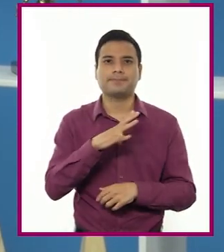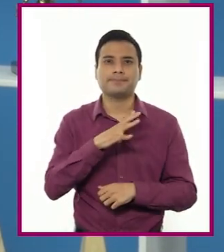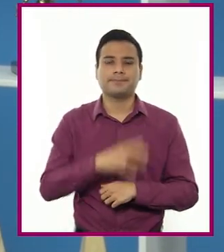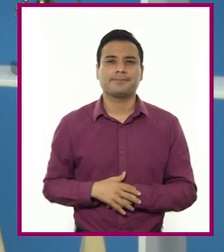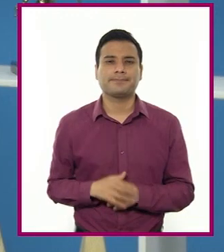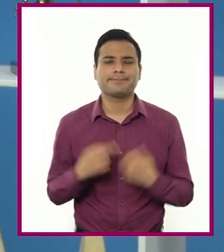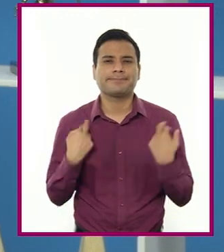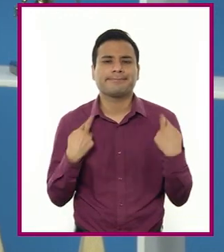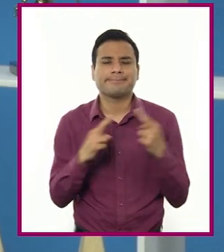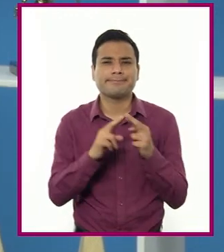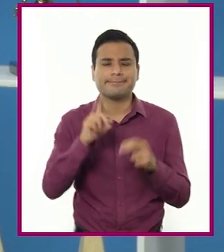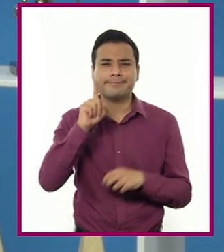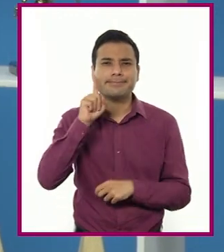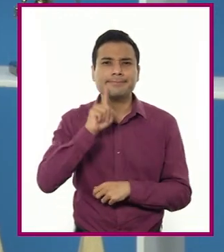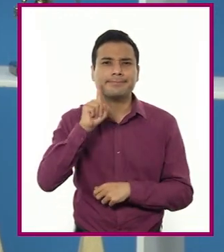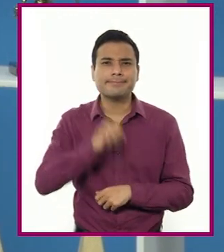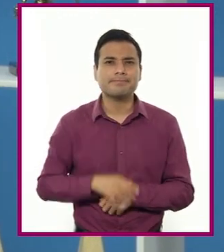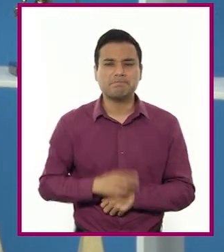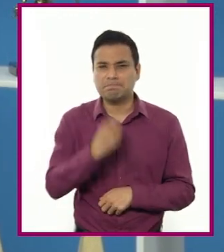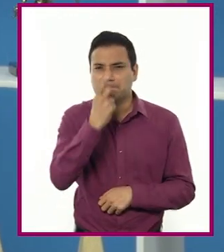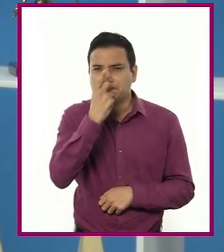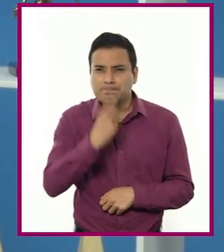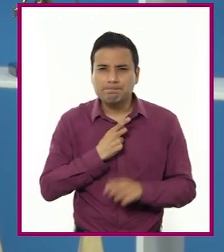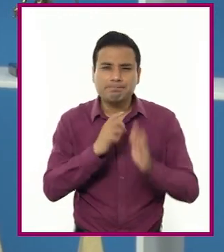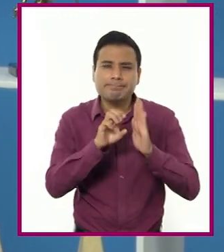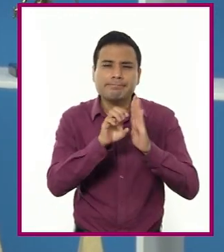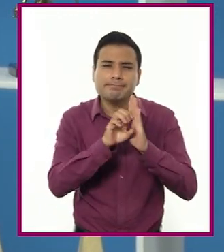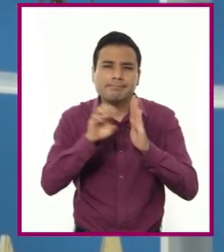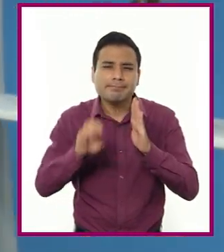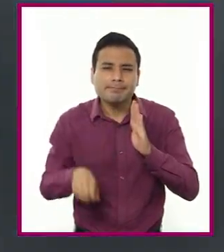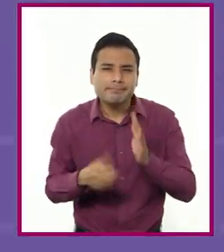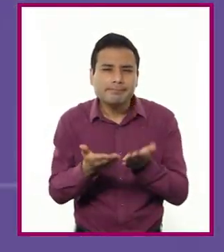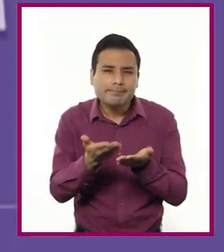Bernardina, ¿podría mencionar algunos ejemplos más?